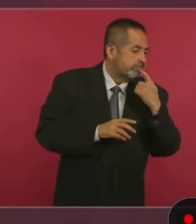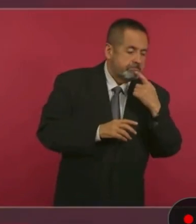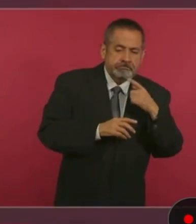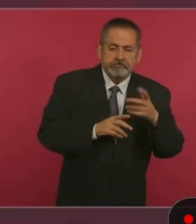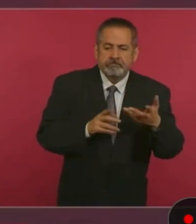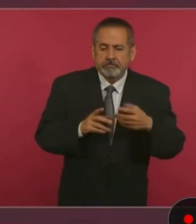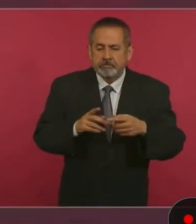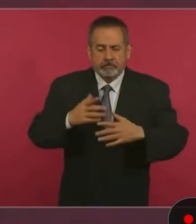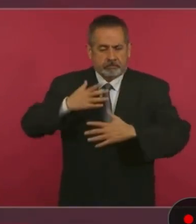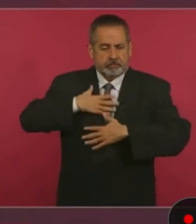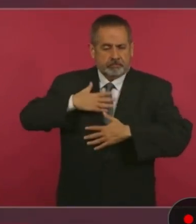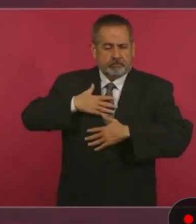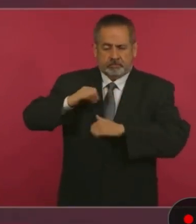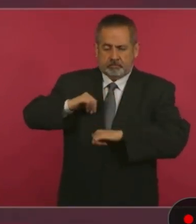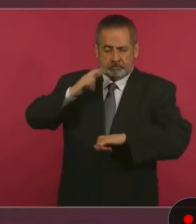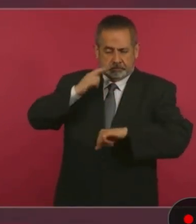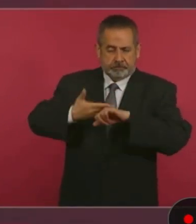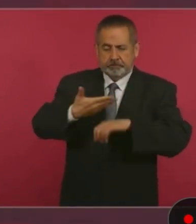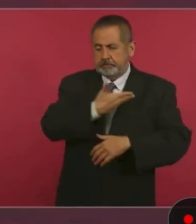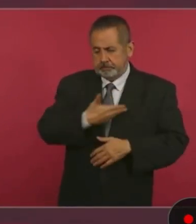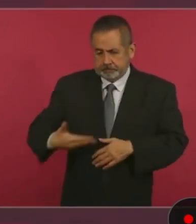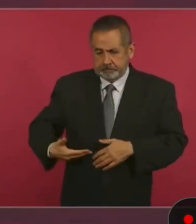Poder Judicial al PAN.